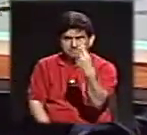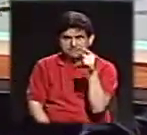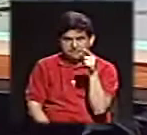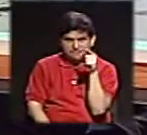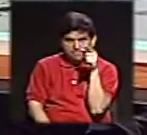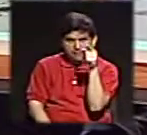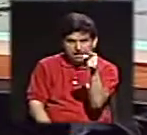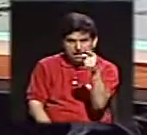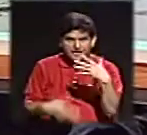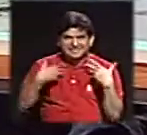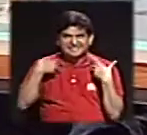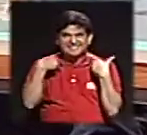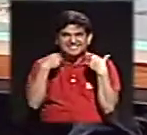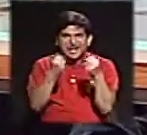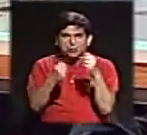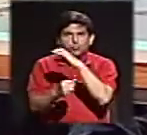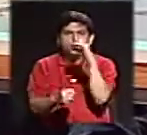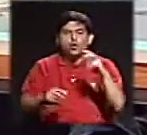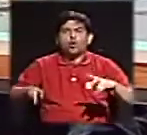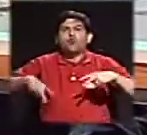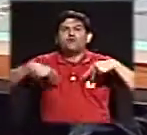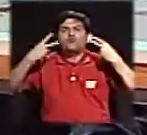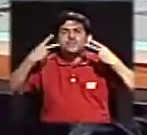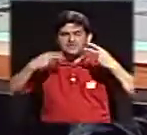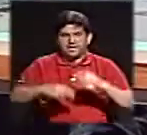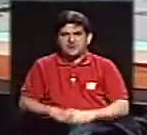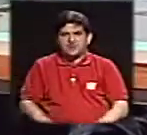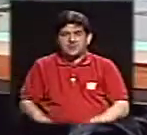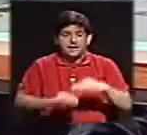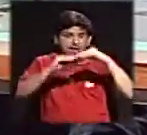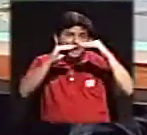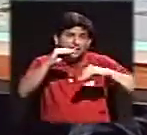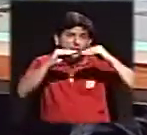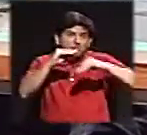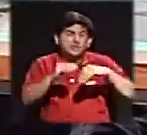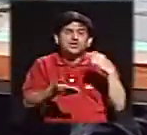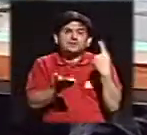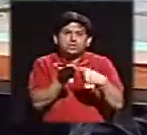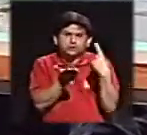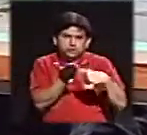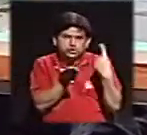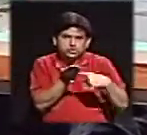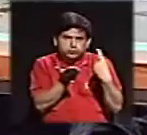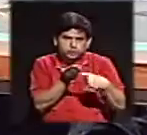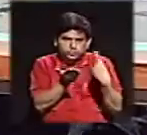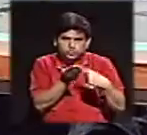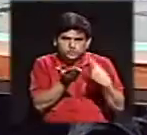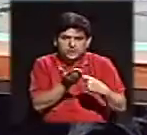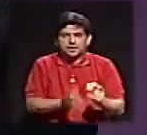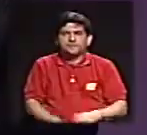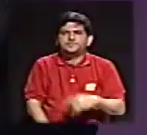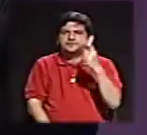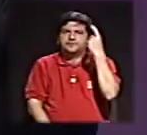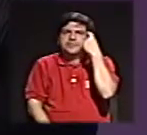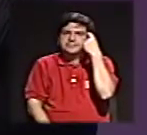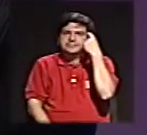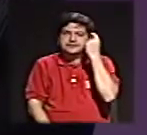es la salud o la vida. Entonces, mínimamente habría que entrar a discutir cuáles son,